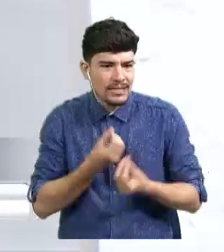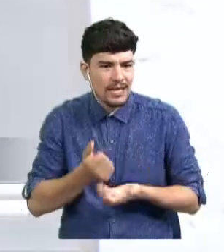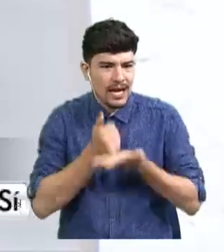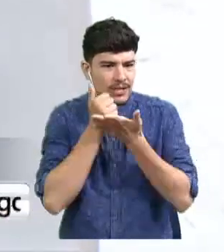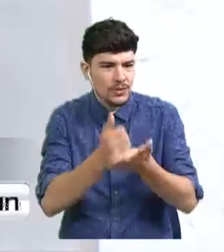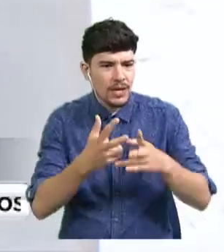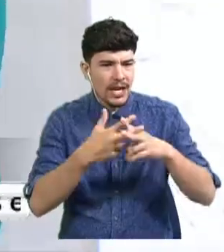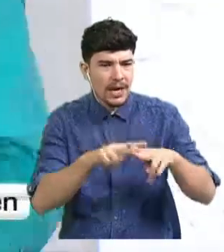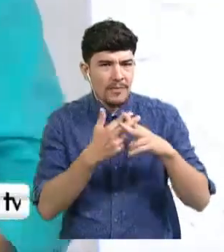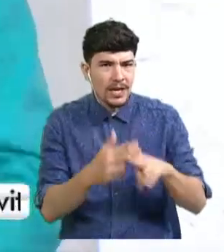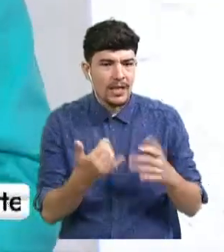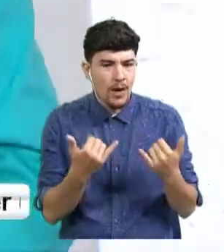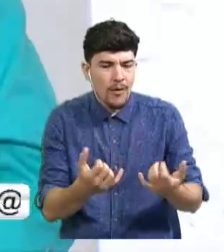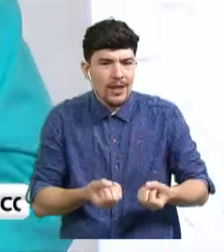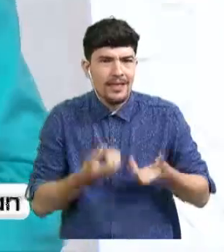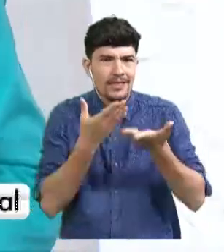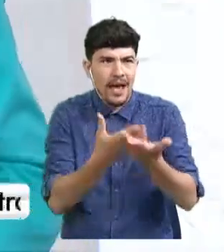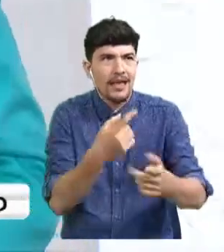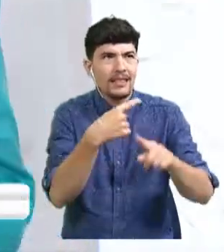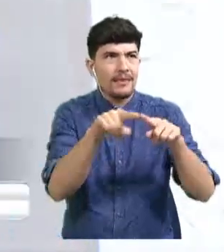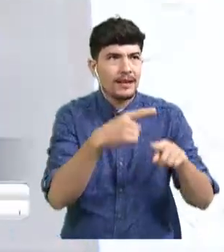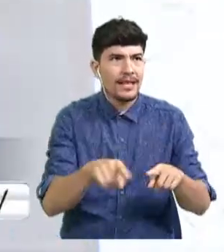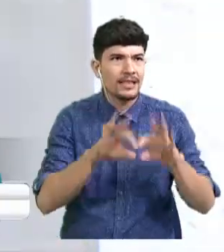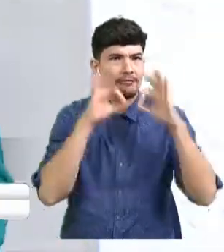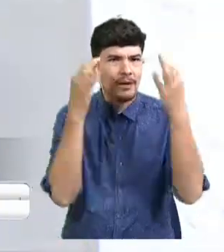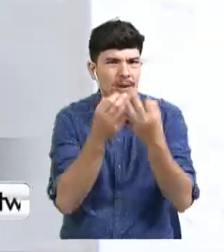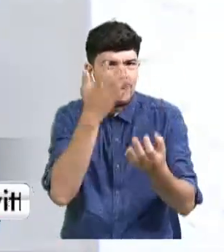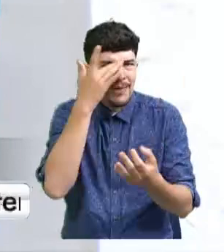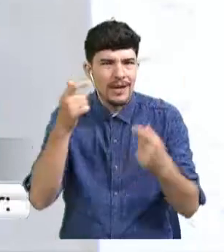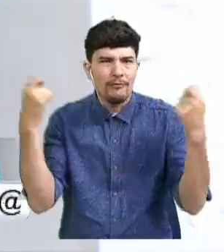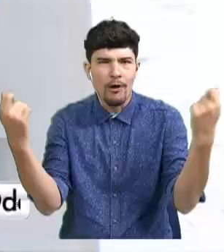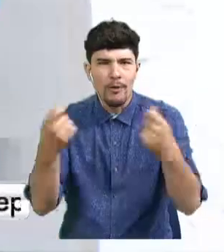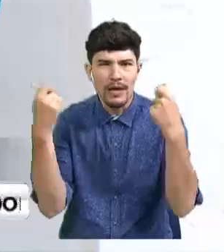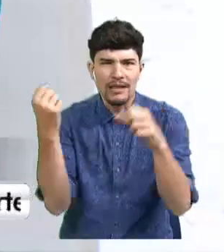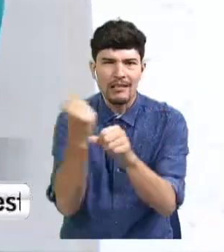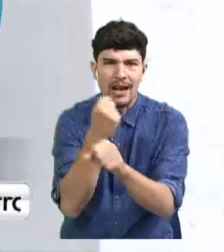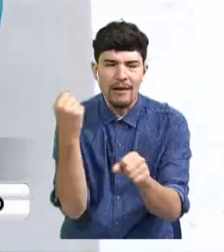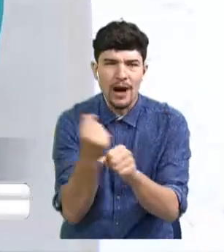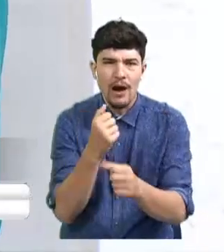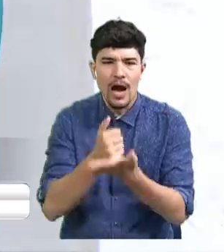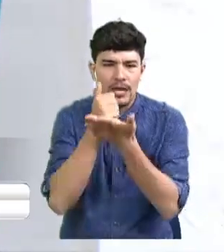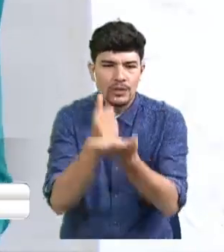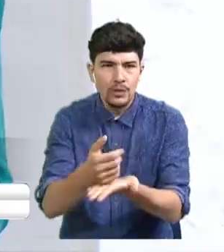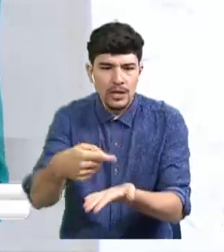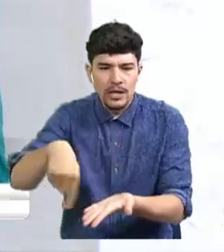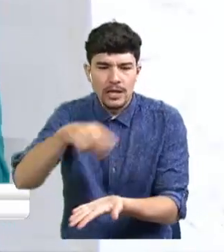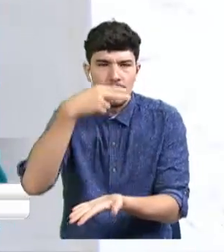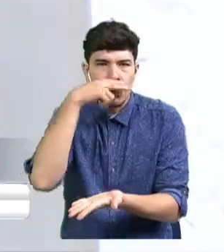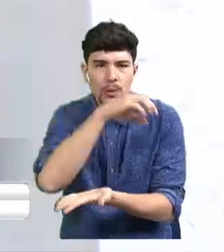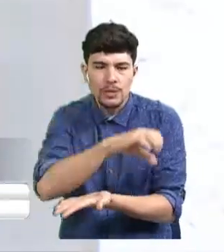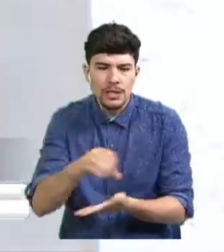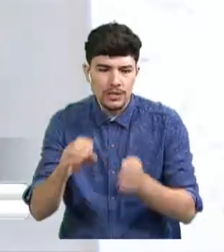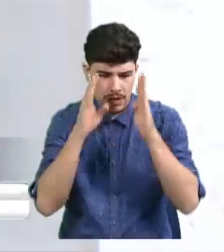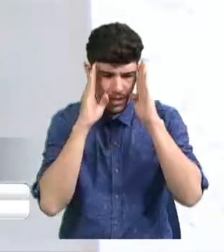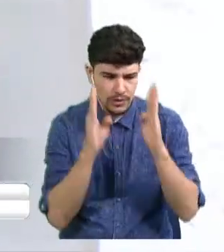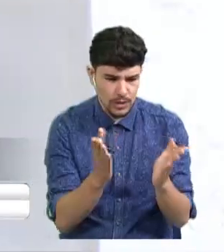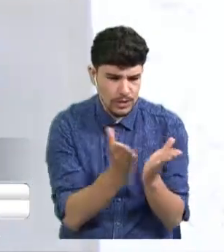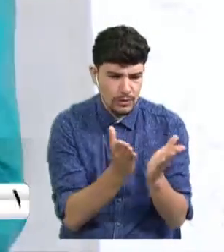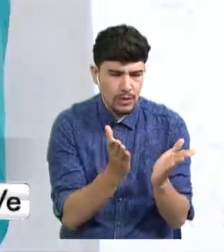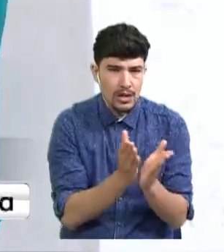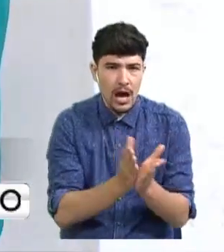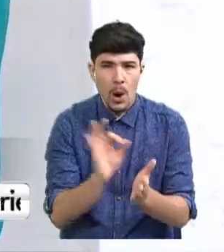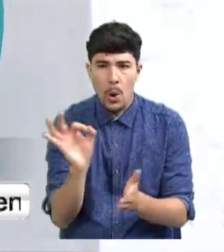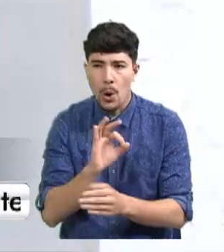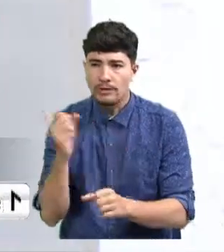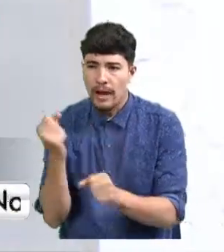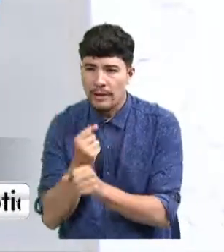estas herramientas que reciben hoy diferentes familias, porque fomentan el empleo, ayudan a que los niños se dediquen a estudiar y no tengan que